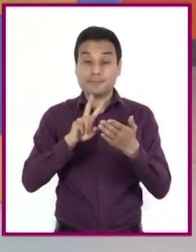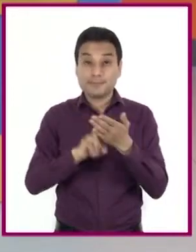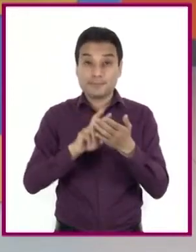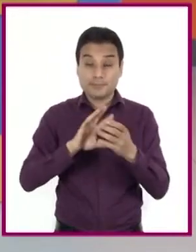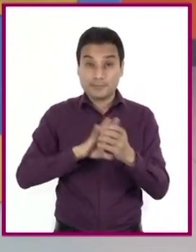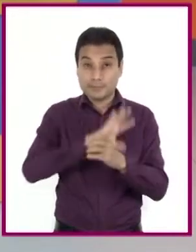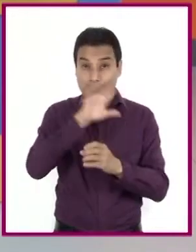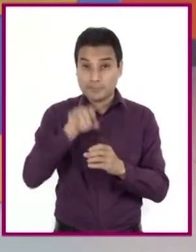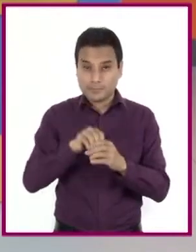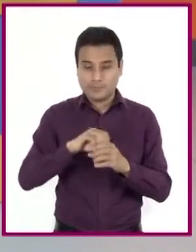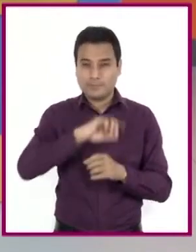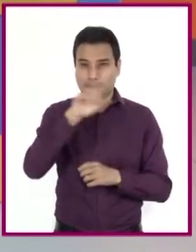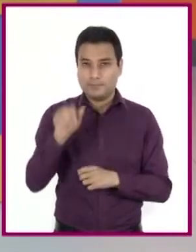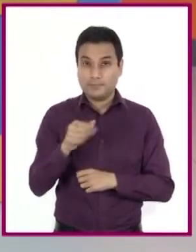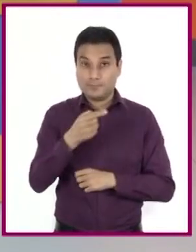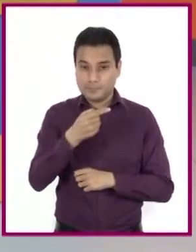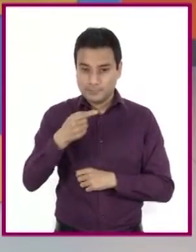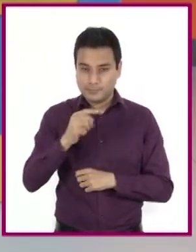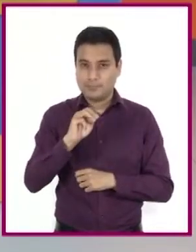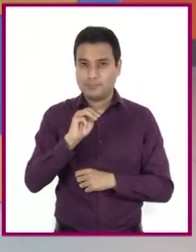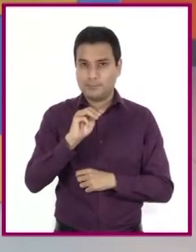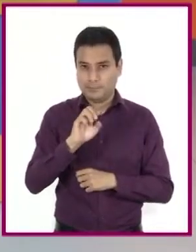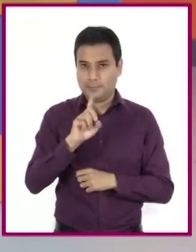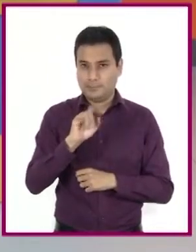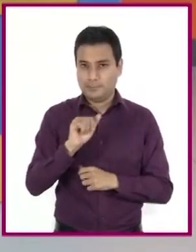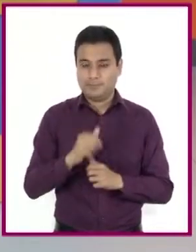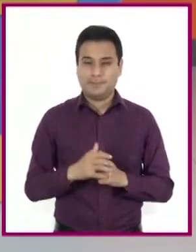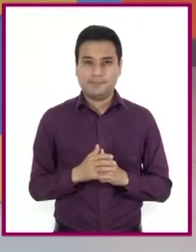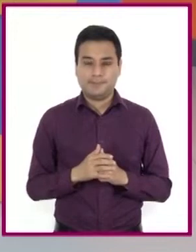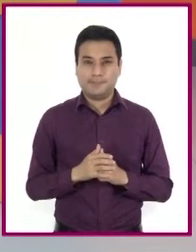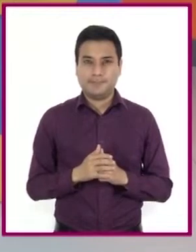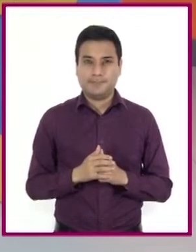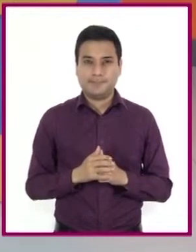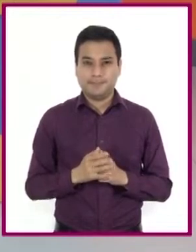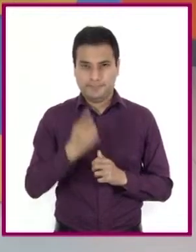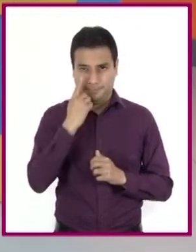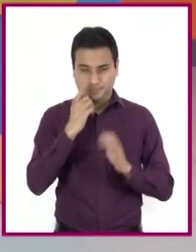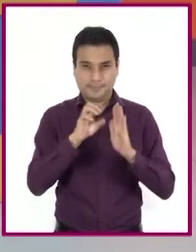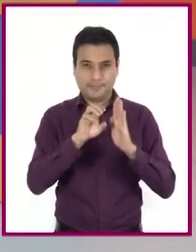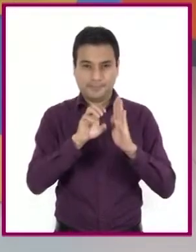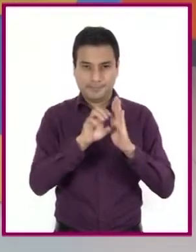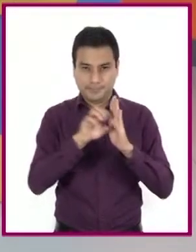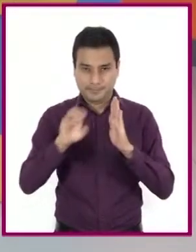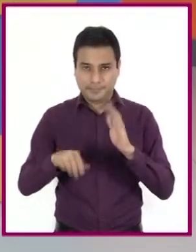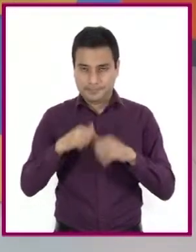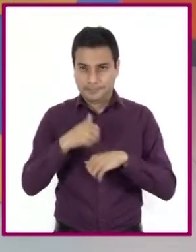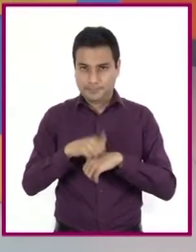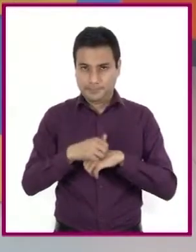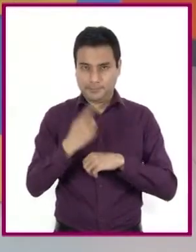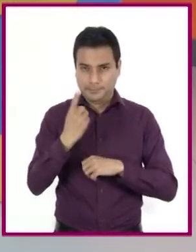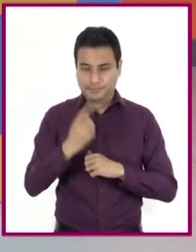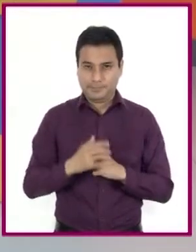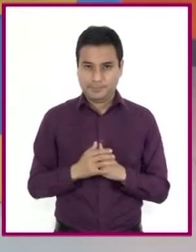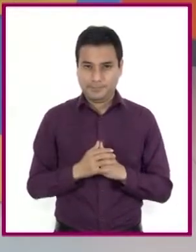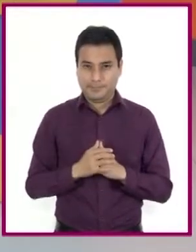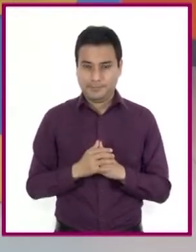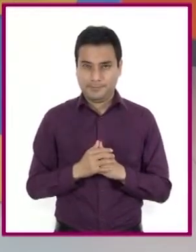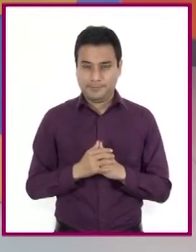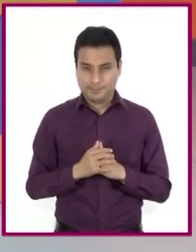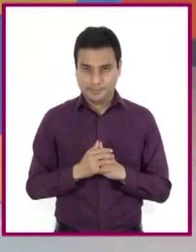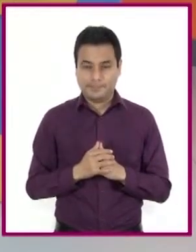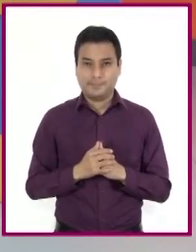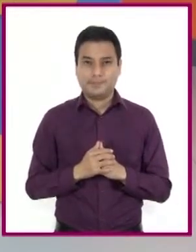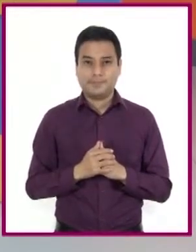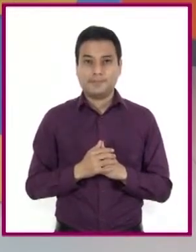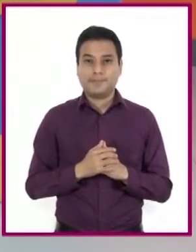cada dato con la media aritmética. Así, para el primer valor del grupo A, se obtiene el valor